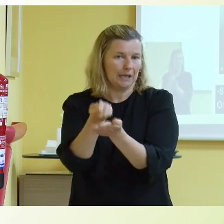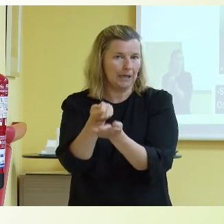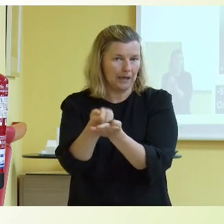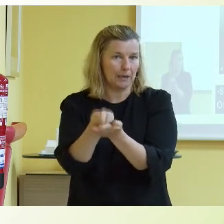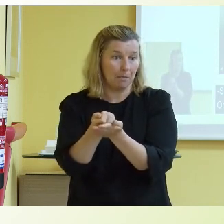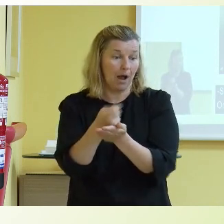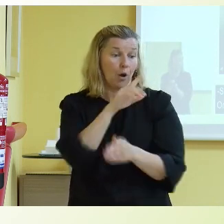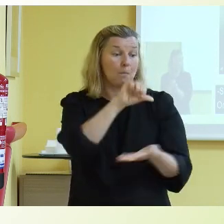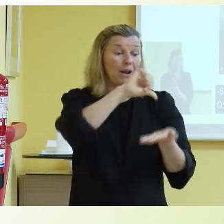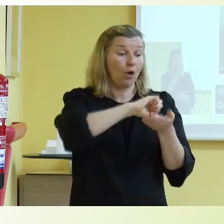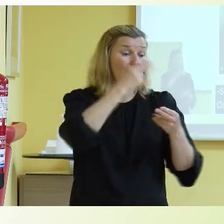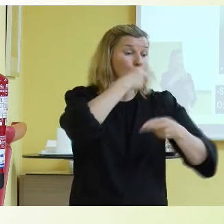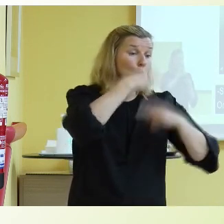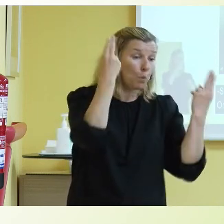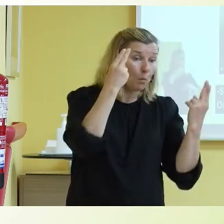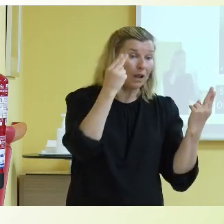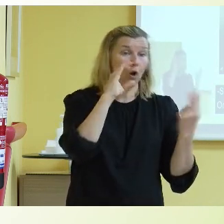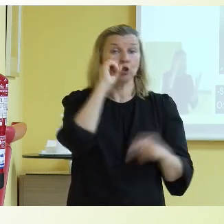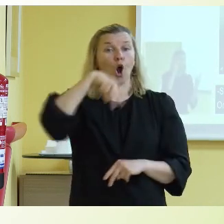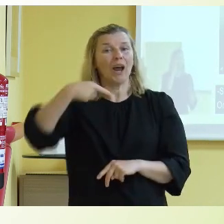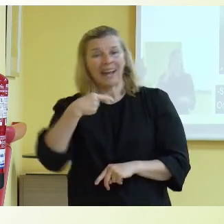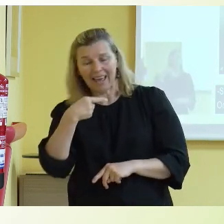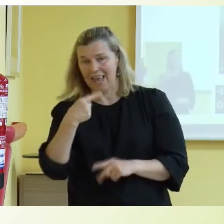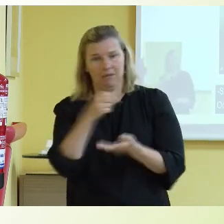pero a los centros públicos y sin ánimo de lucro no.